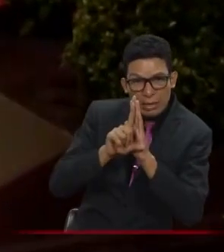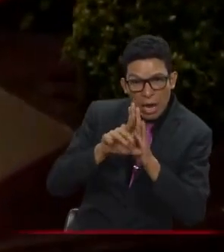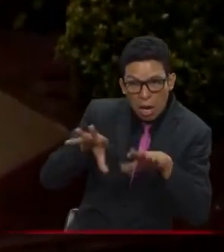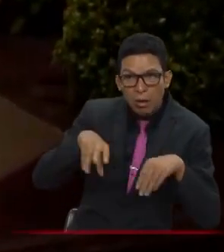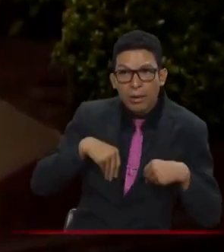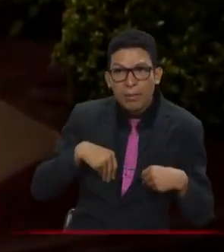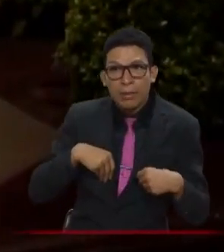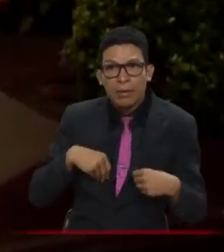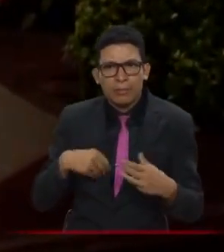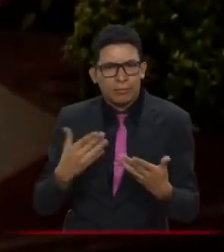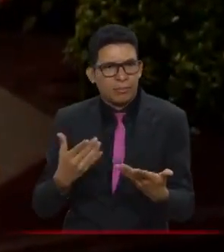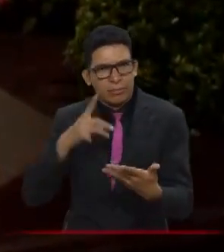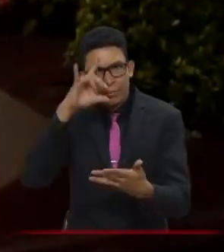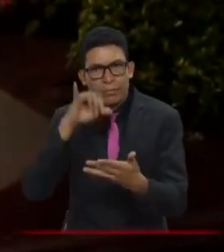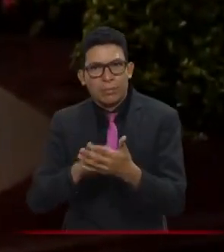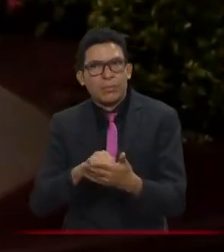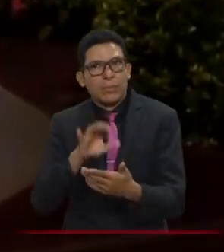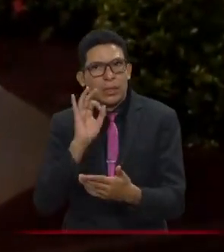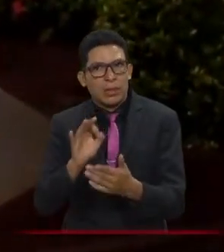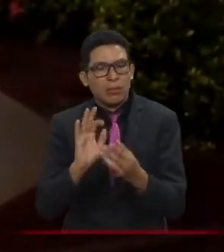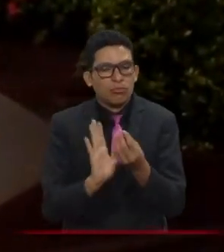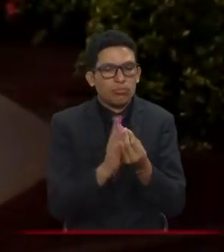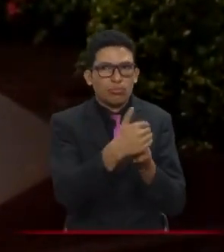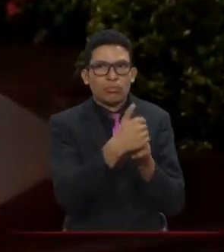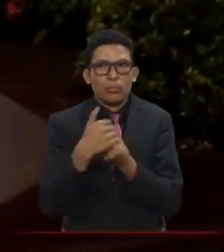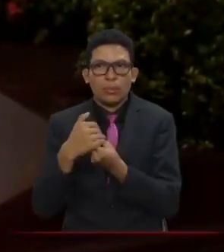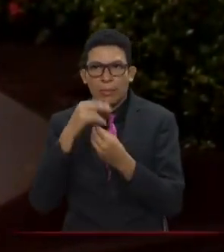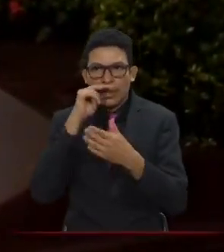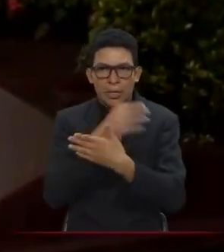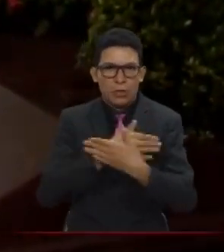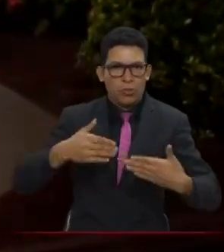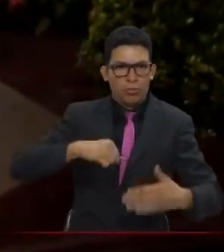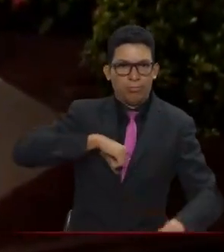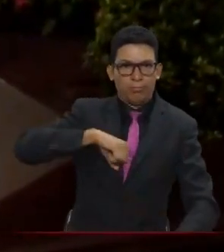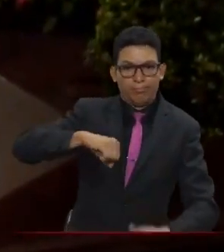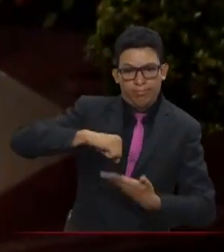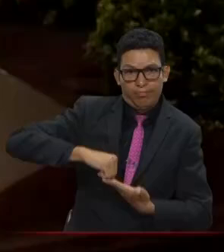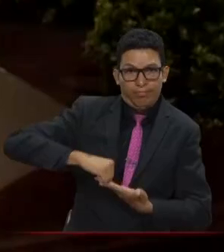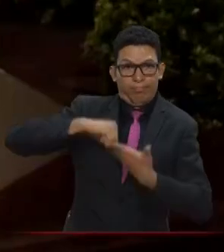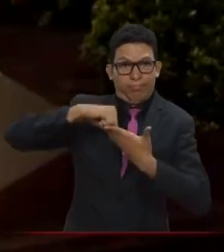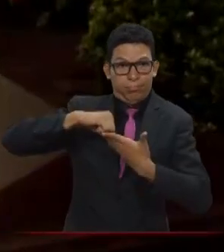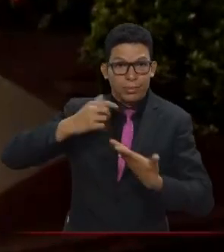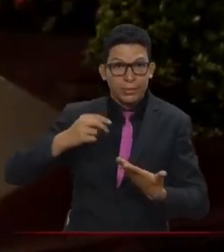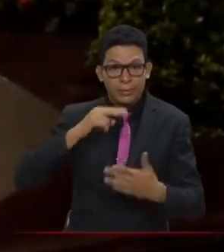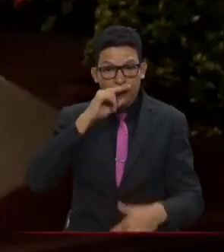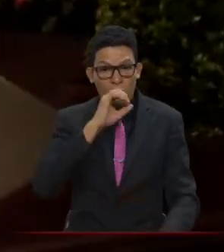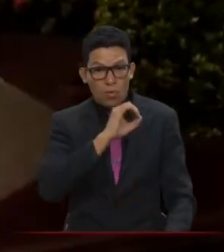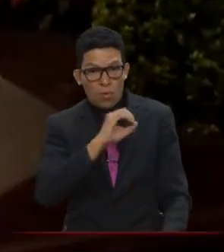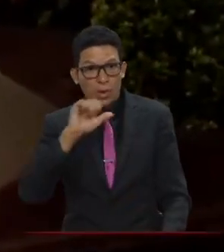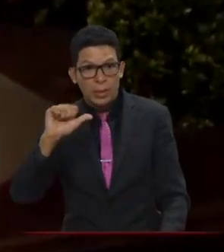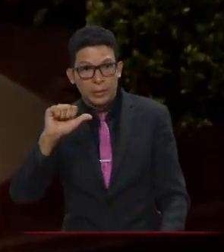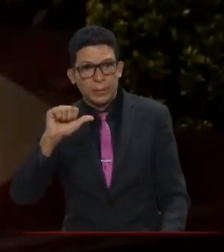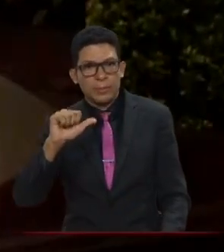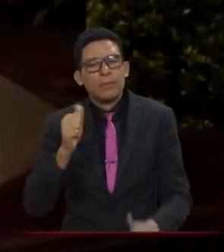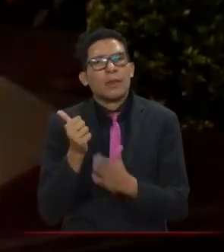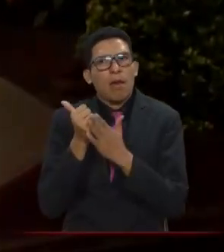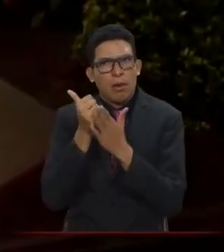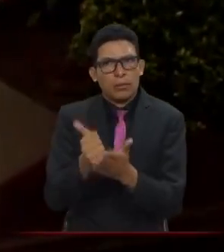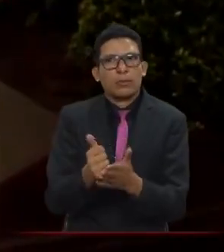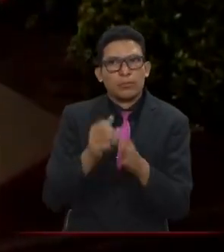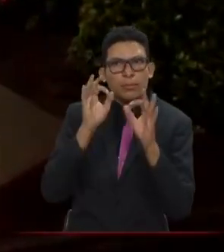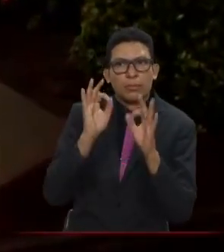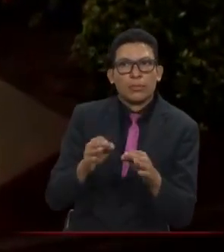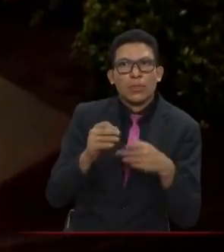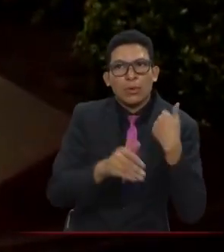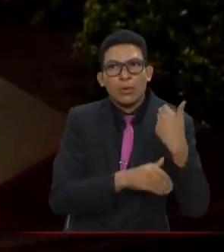eso y pues creo que esta medida como que protege los derechos de la infancia de tanto niñas en niños y como que ayuda a que